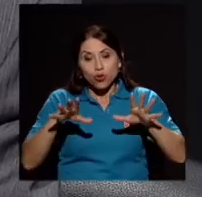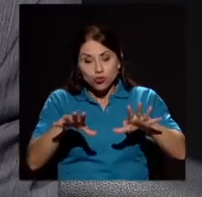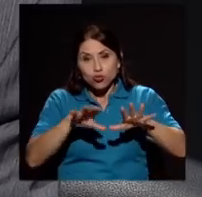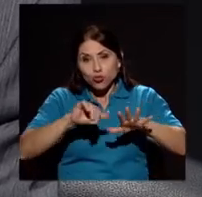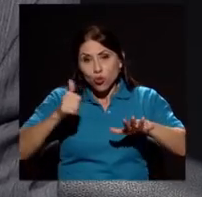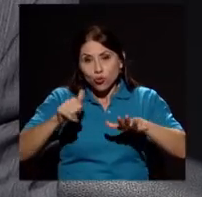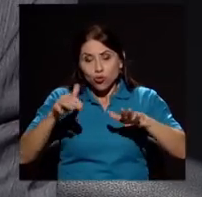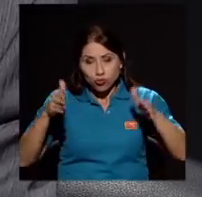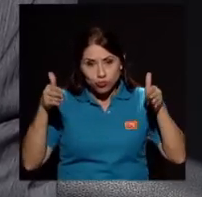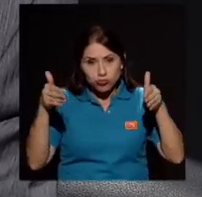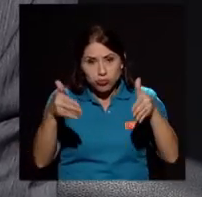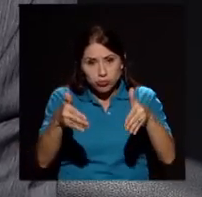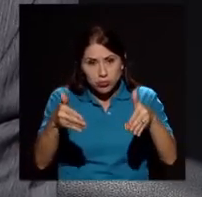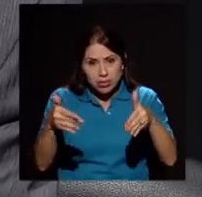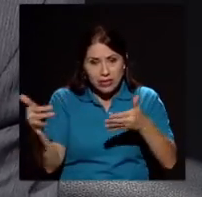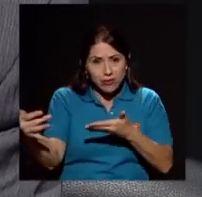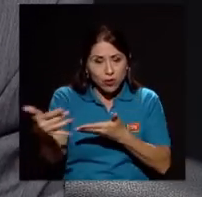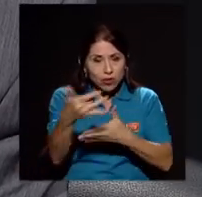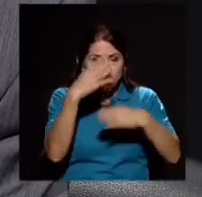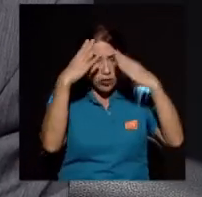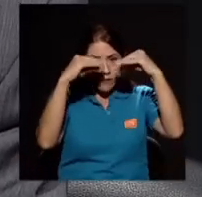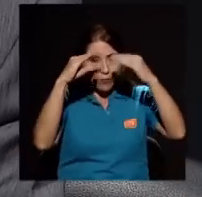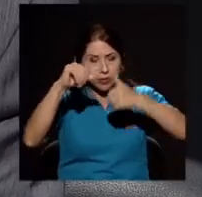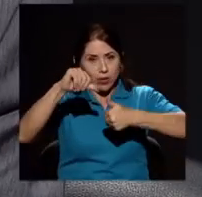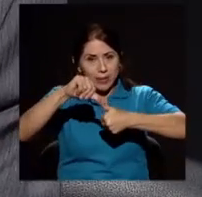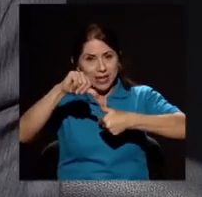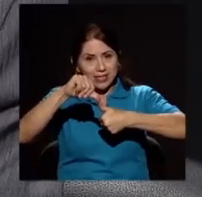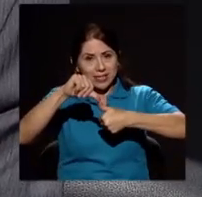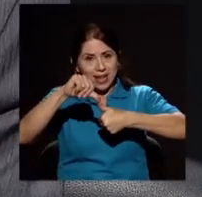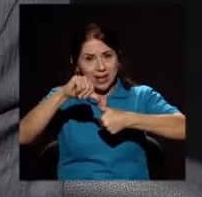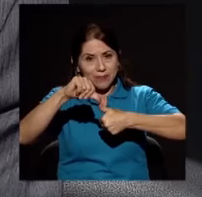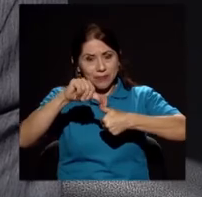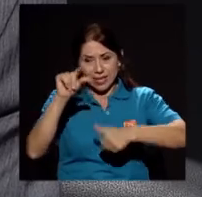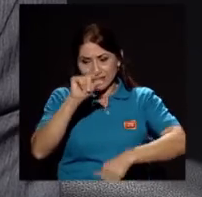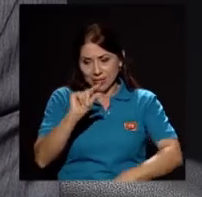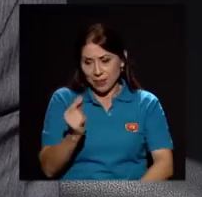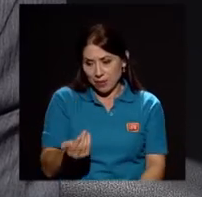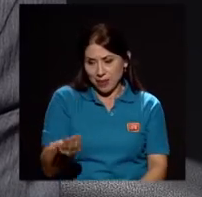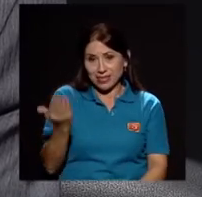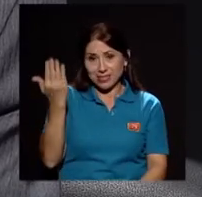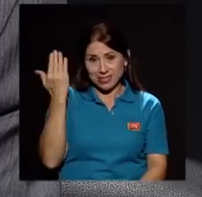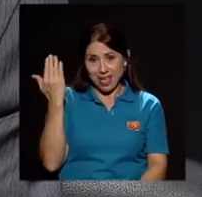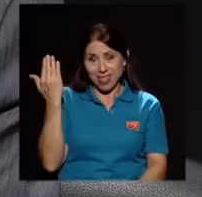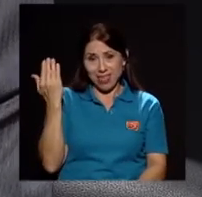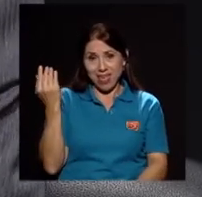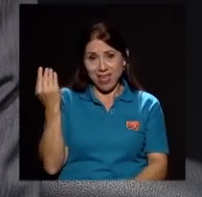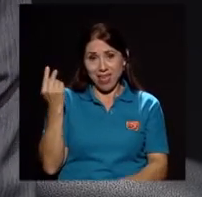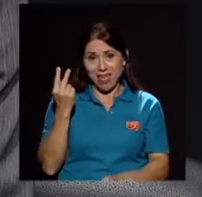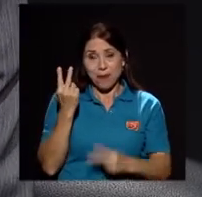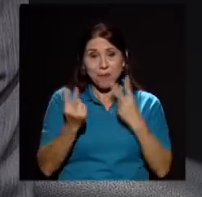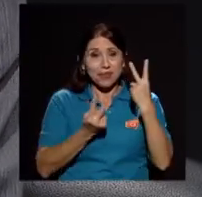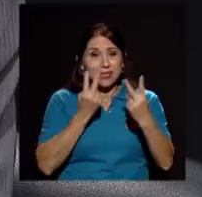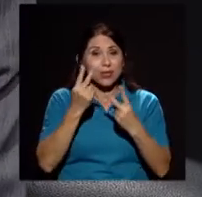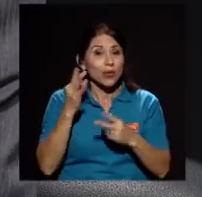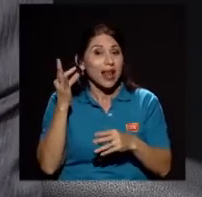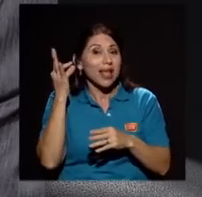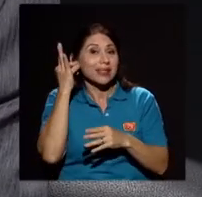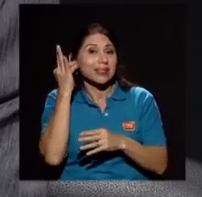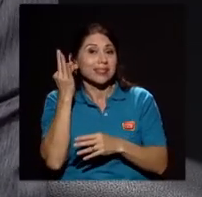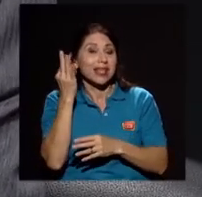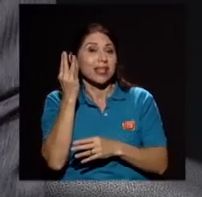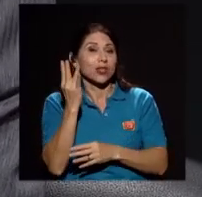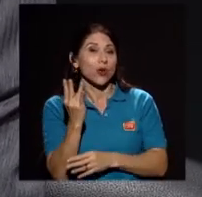américa central y tuvimos la visita la semana pasada de la señora custom